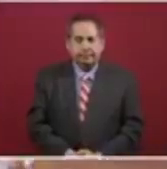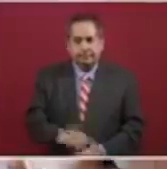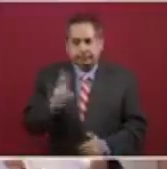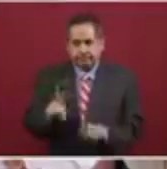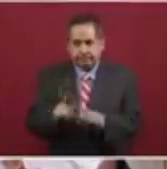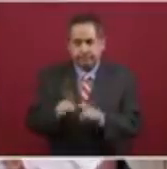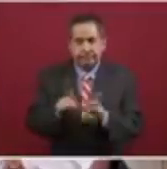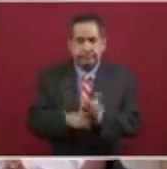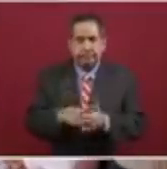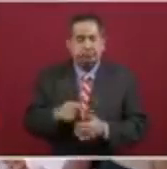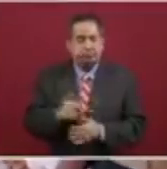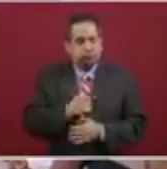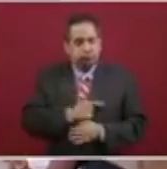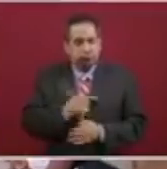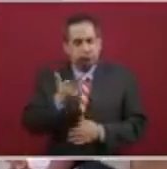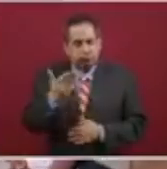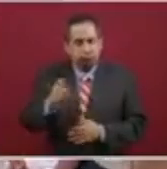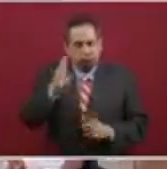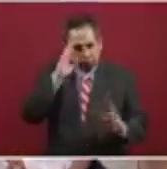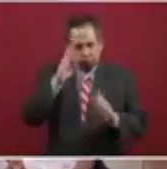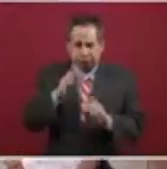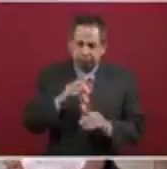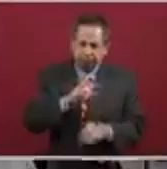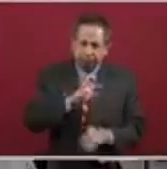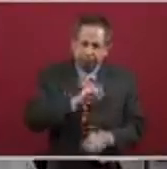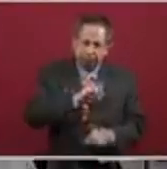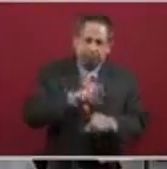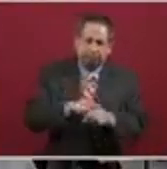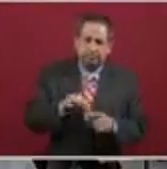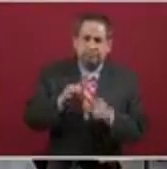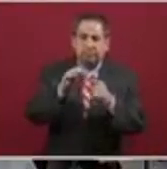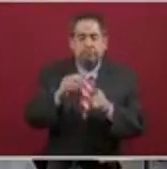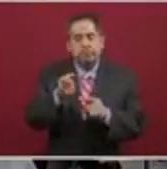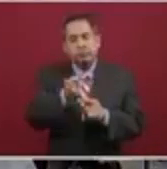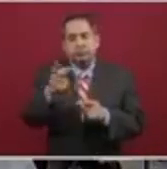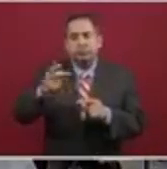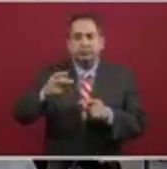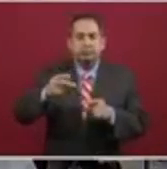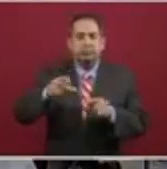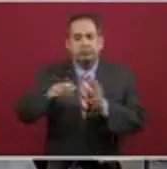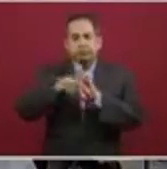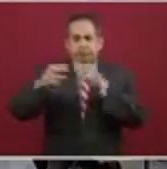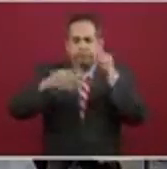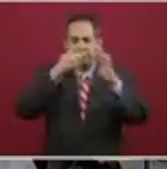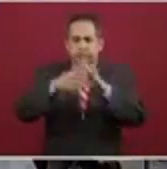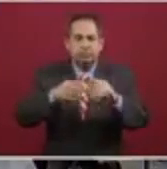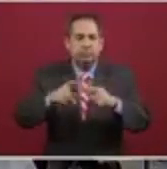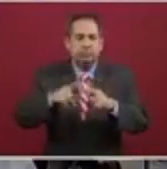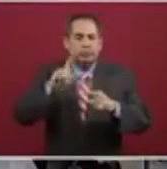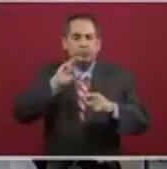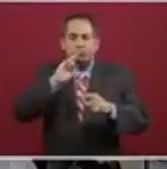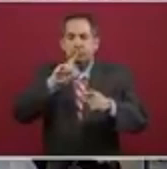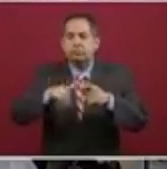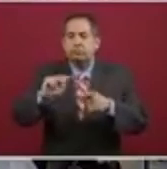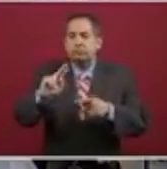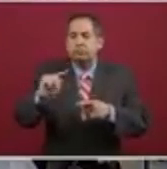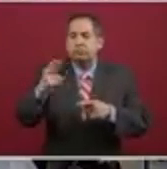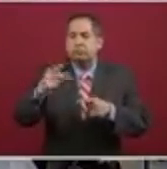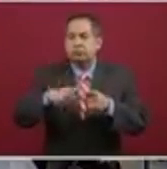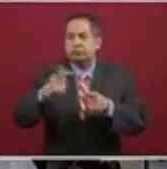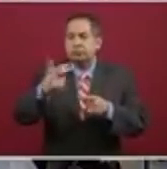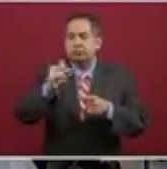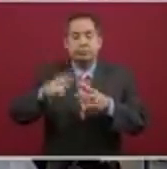Igualmente, nos gustaría saludar de manera especial a las madres de los medios de comunicación, como son Ruth María Isabel González